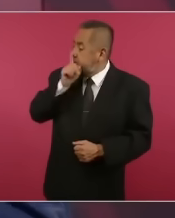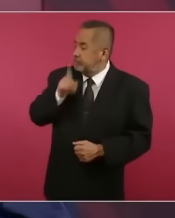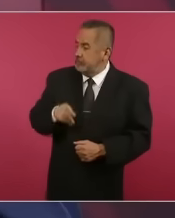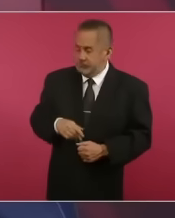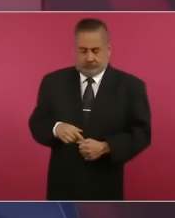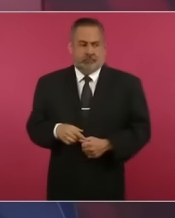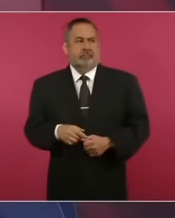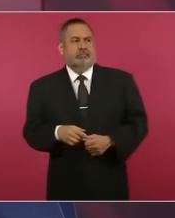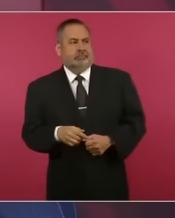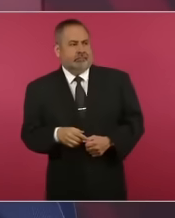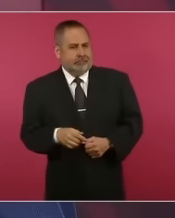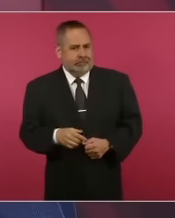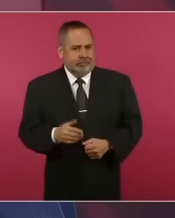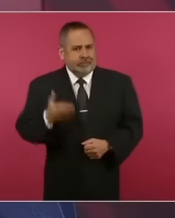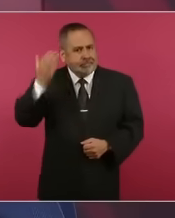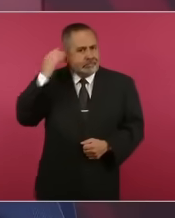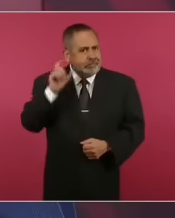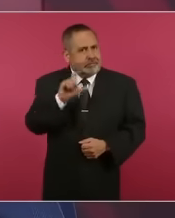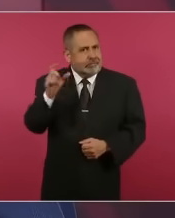¿Cuándo?